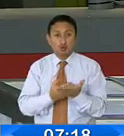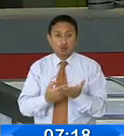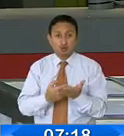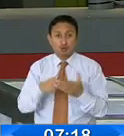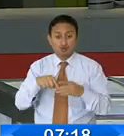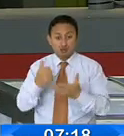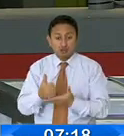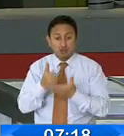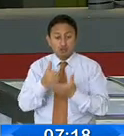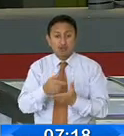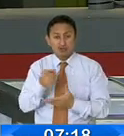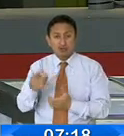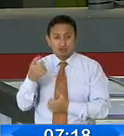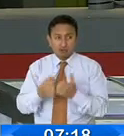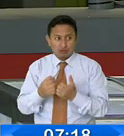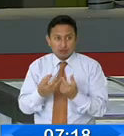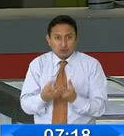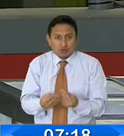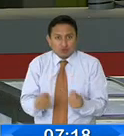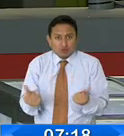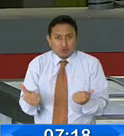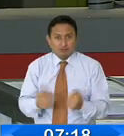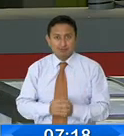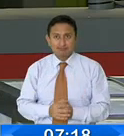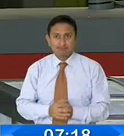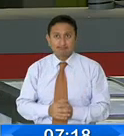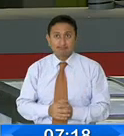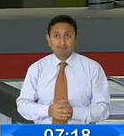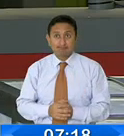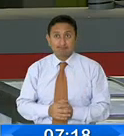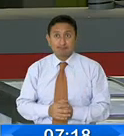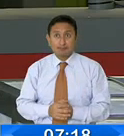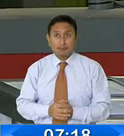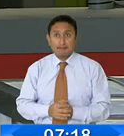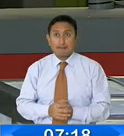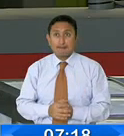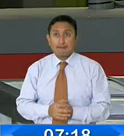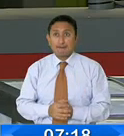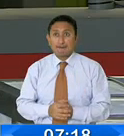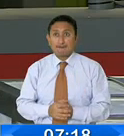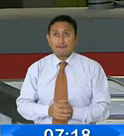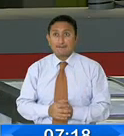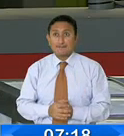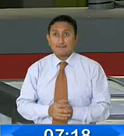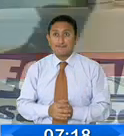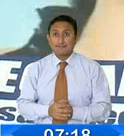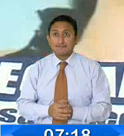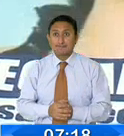buscar salidas a esta problemática social que estaría en aumento.